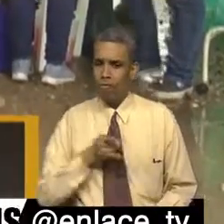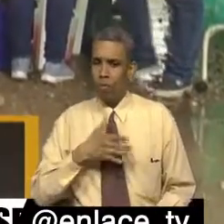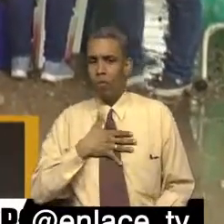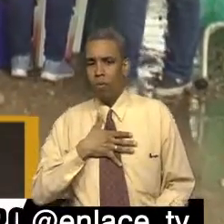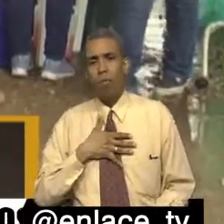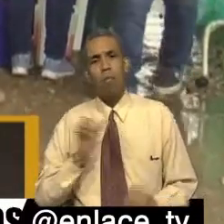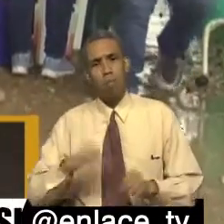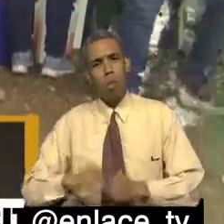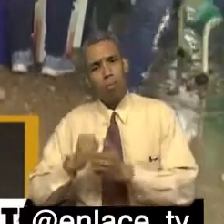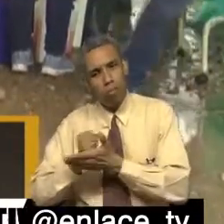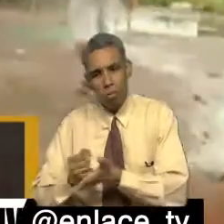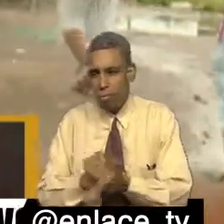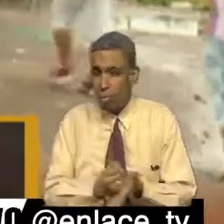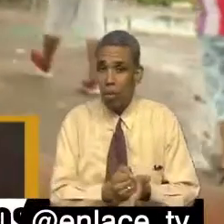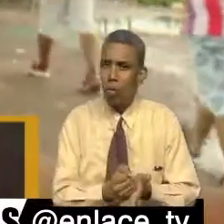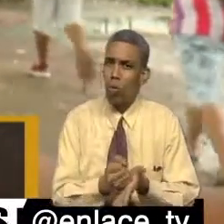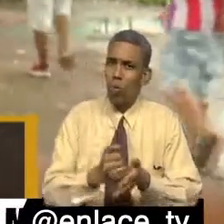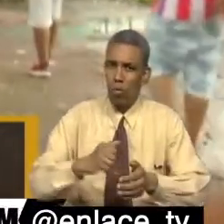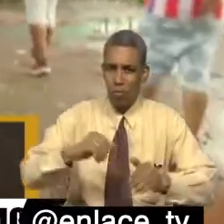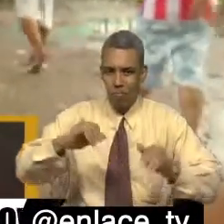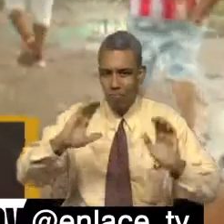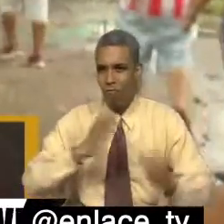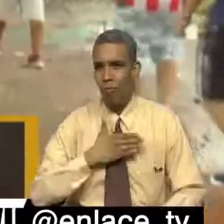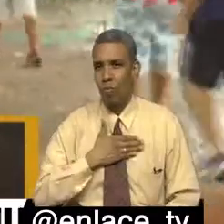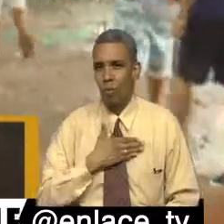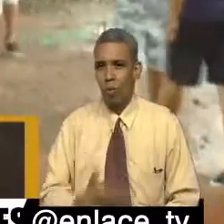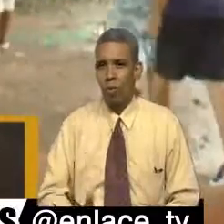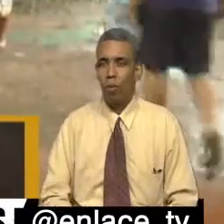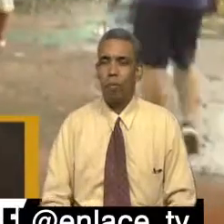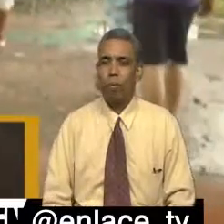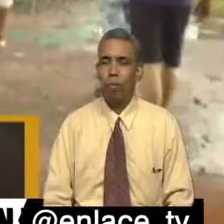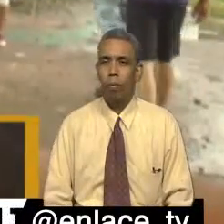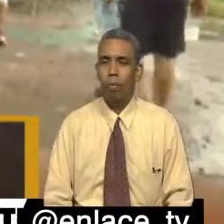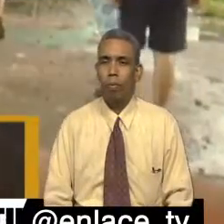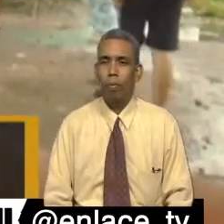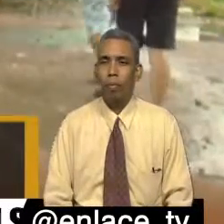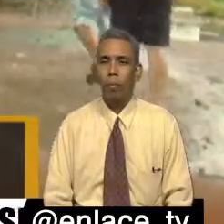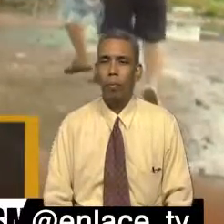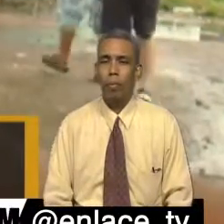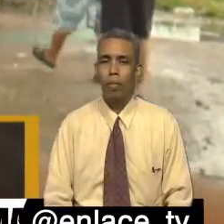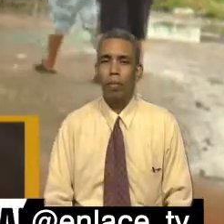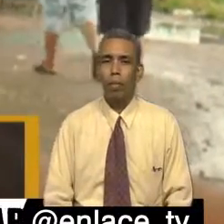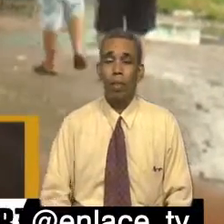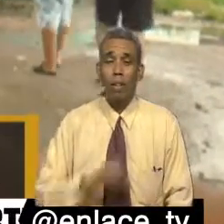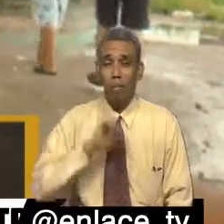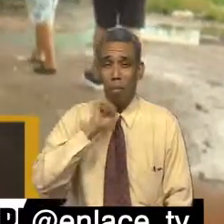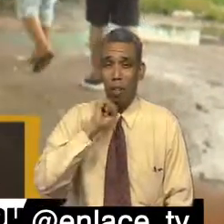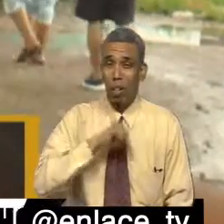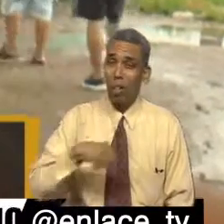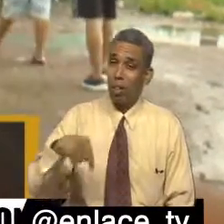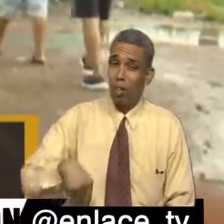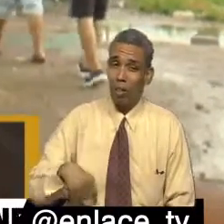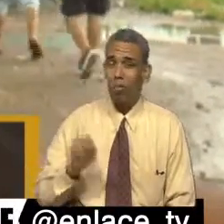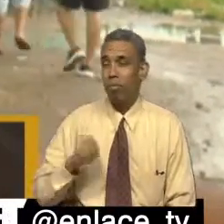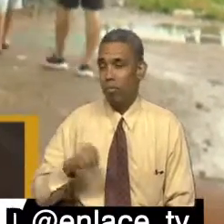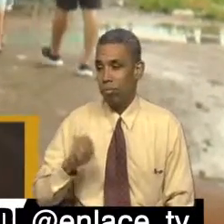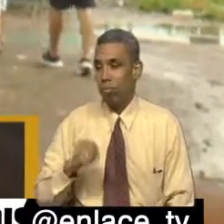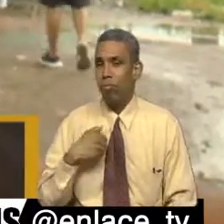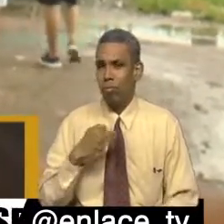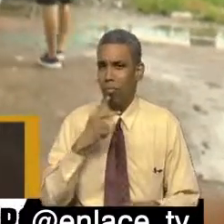para su asistencia y atención. Encontrarse uno con esa realidad que vivimos o que tiene Barranca Bermeja con estos seres humanos,